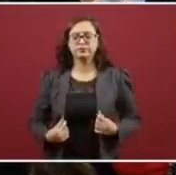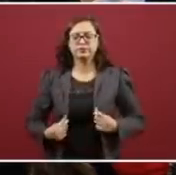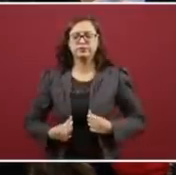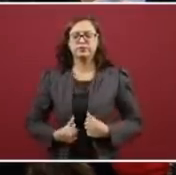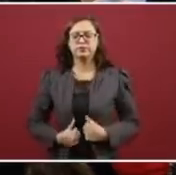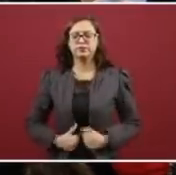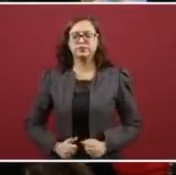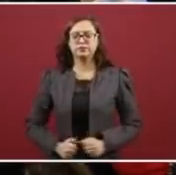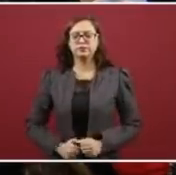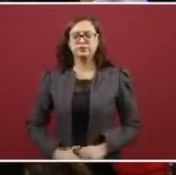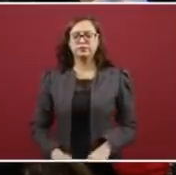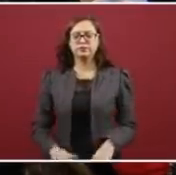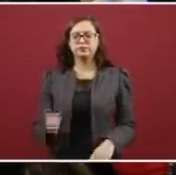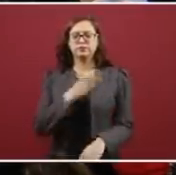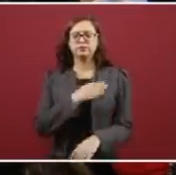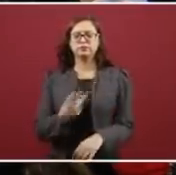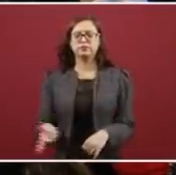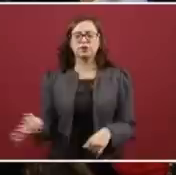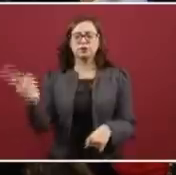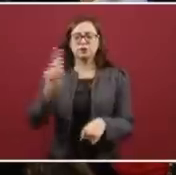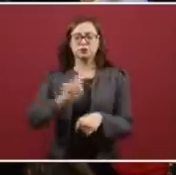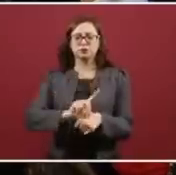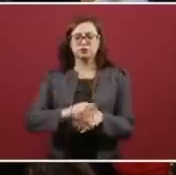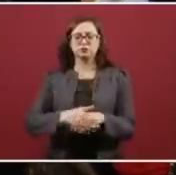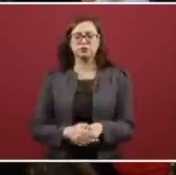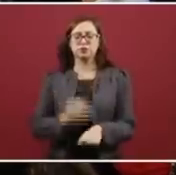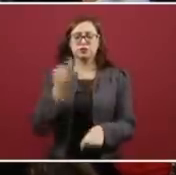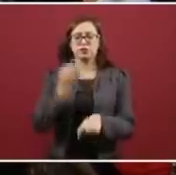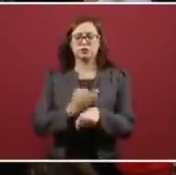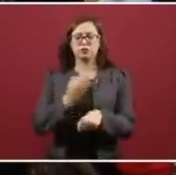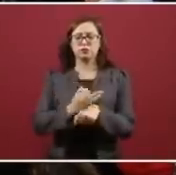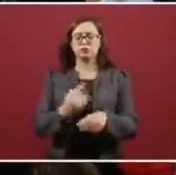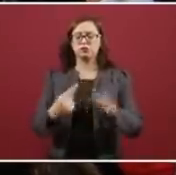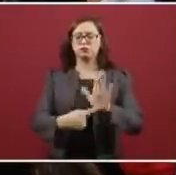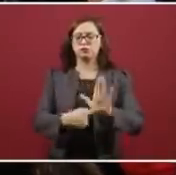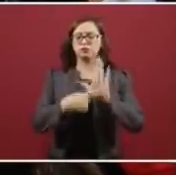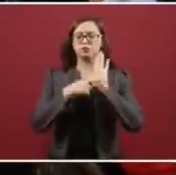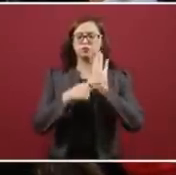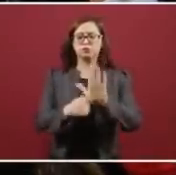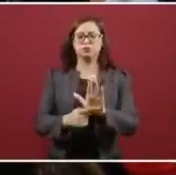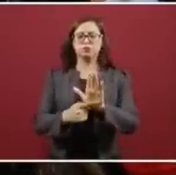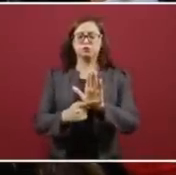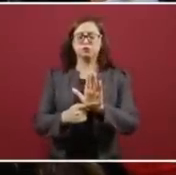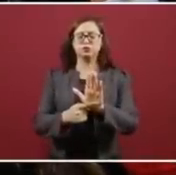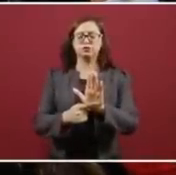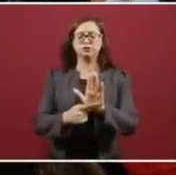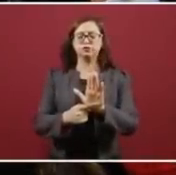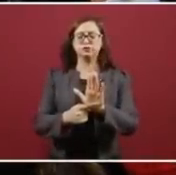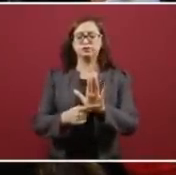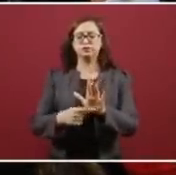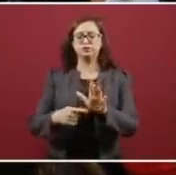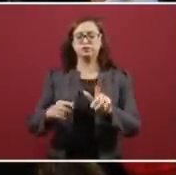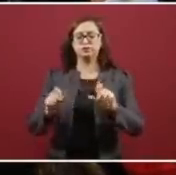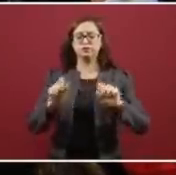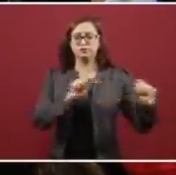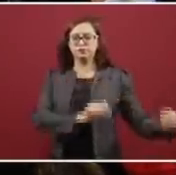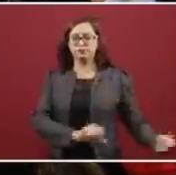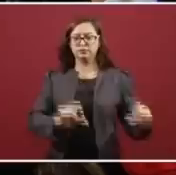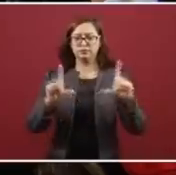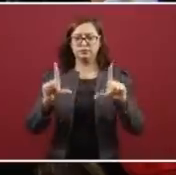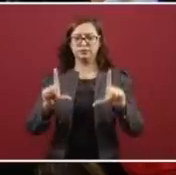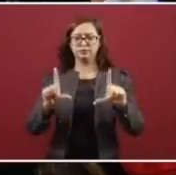muy buenos días el ejercicio que vamos a presentar el día de hoy de quienes quieren los precios si vemos la primera